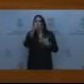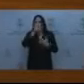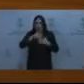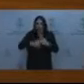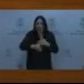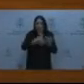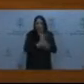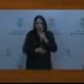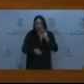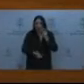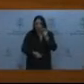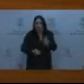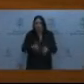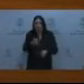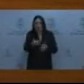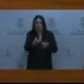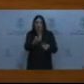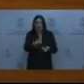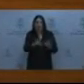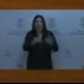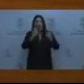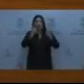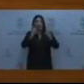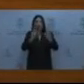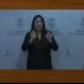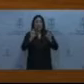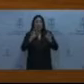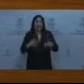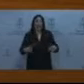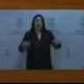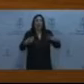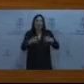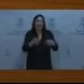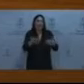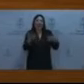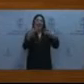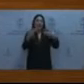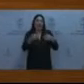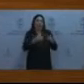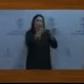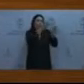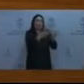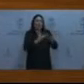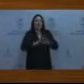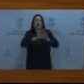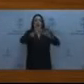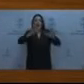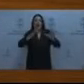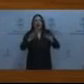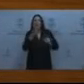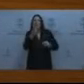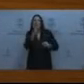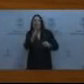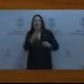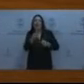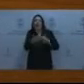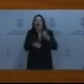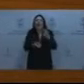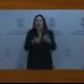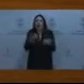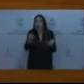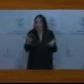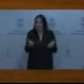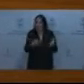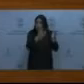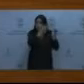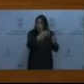Pero bueno, seguro que los profesores de la enseñanza concertada estarán agradecidos que usted les aclare qué es el término gradual. Cuando usted dice que no se aplicó por parte